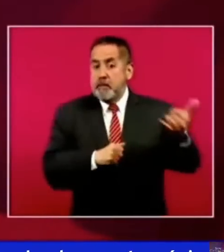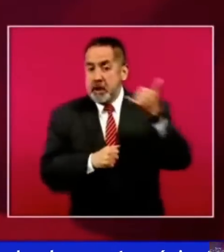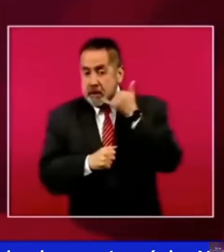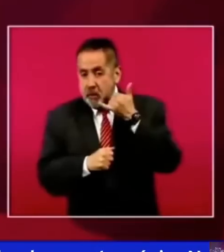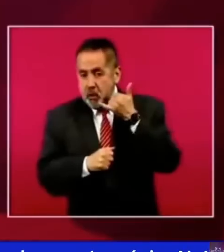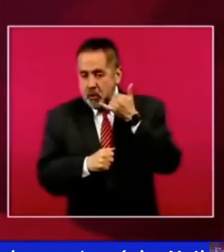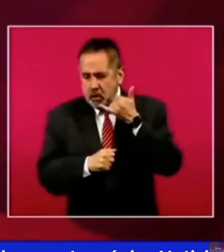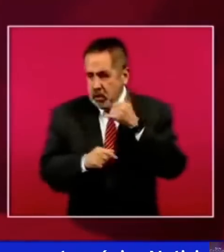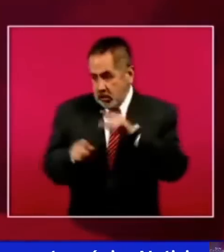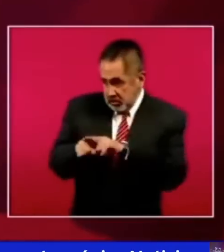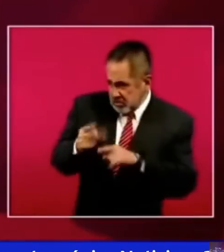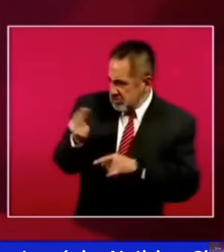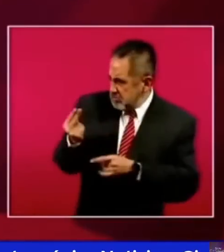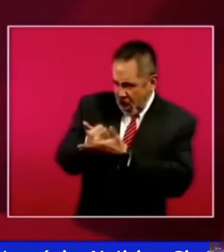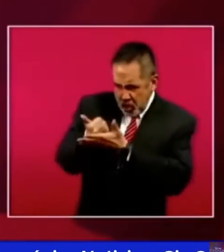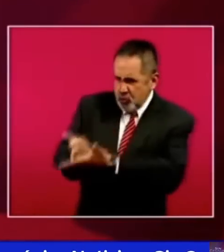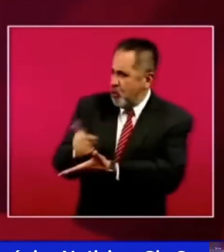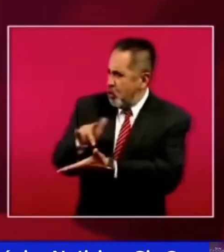para lo mismo,